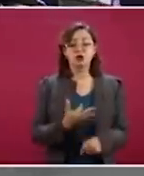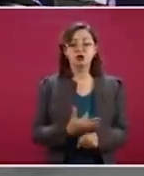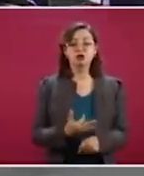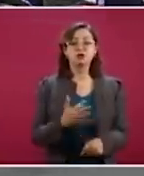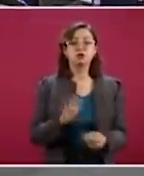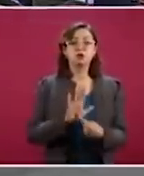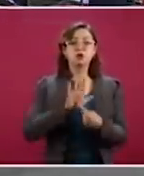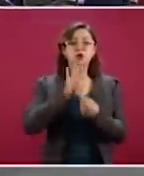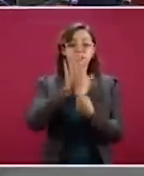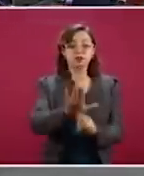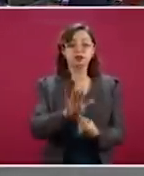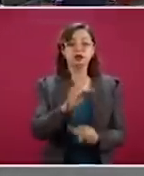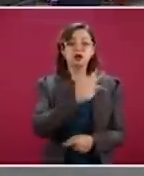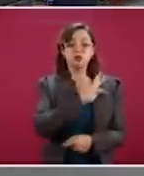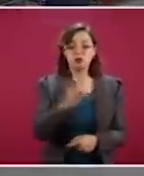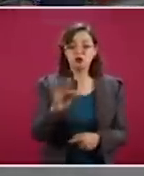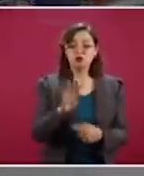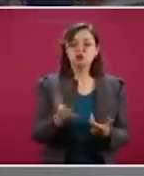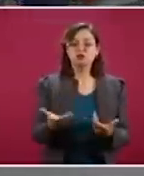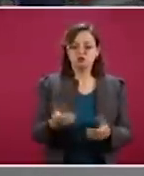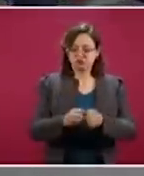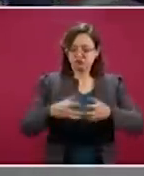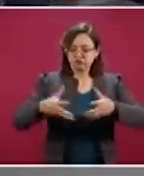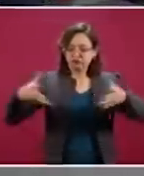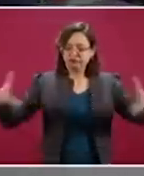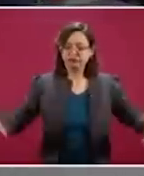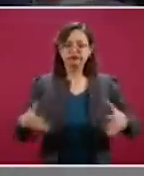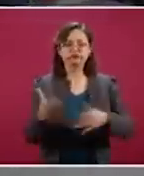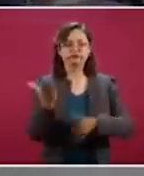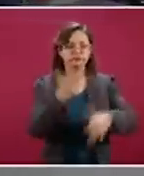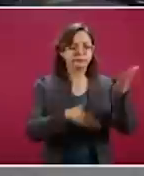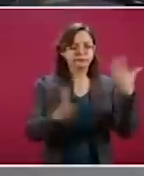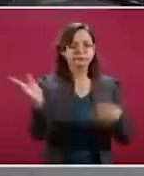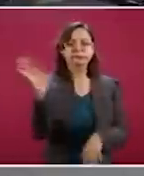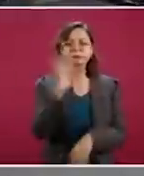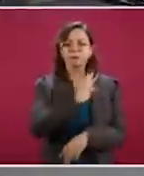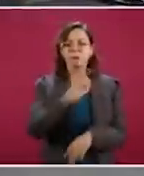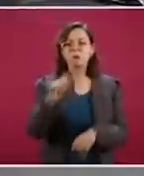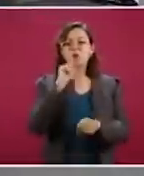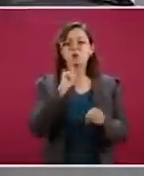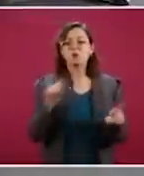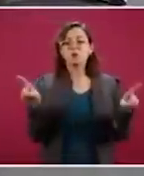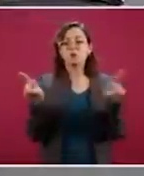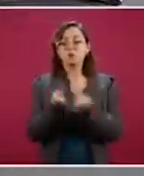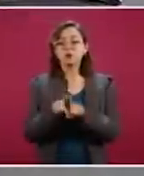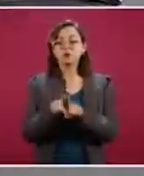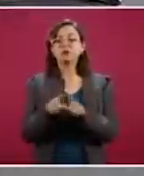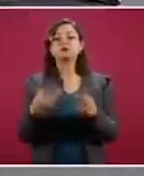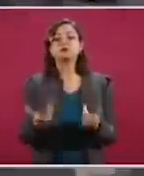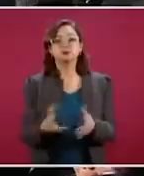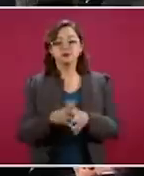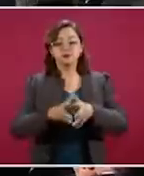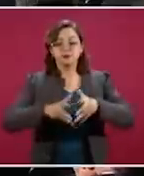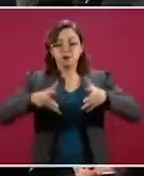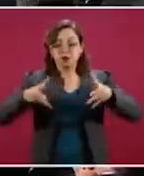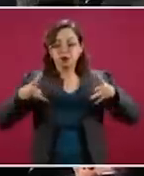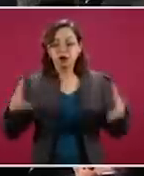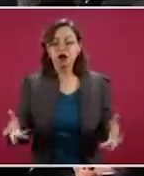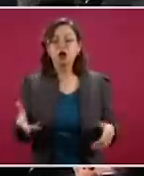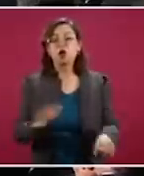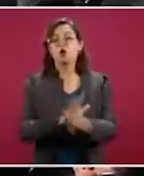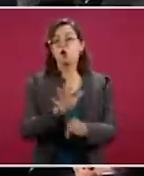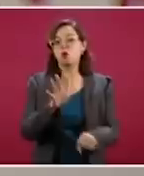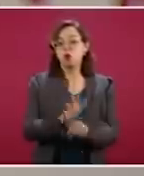inversión podamos crecer, podamos desarrollar nuestro país y al mismo tiempo a través de ese crecimiento combatir